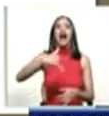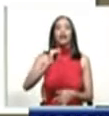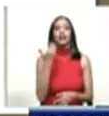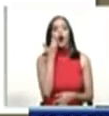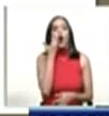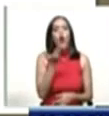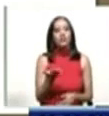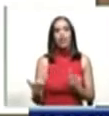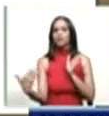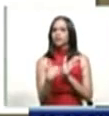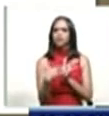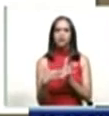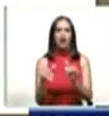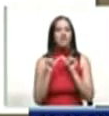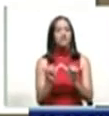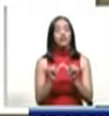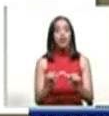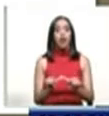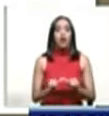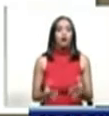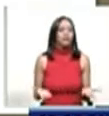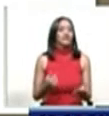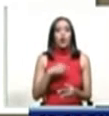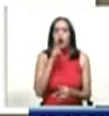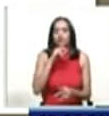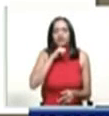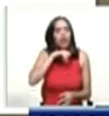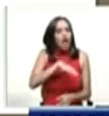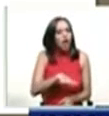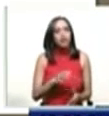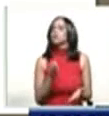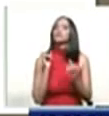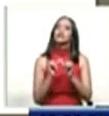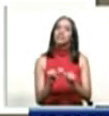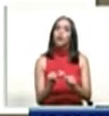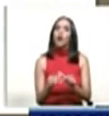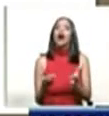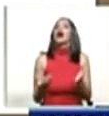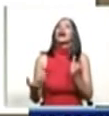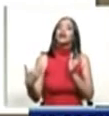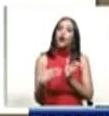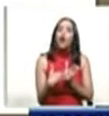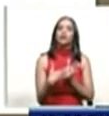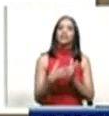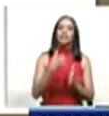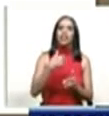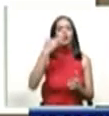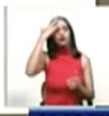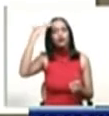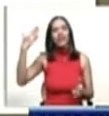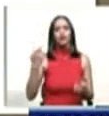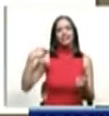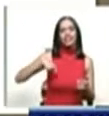ataque permanente, bueno, pugnaz, un ataque certero en contra de la dignidad, de los sueños, del